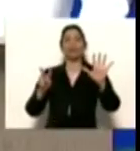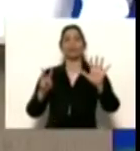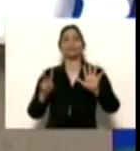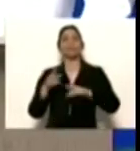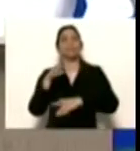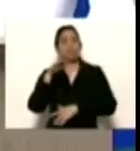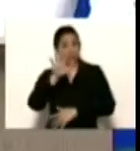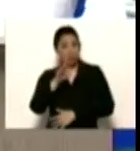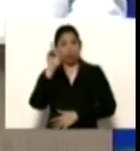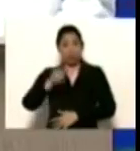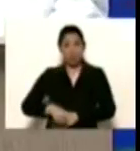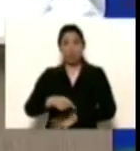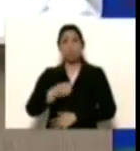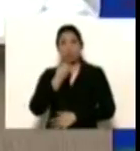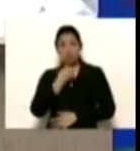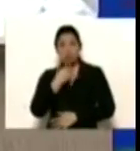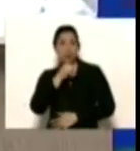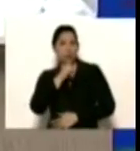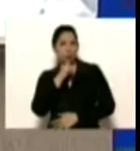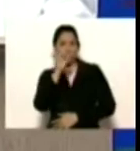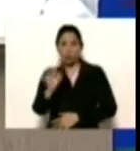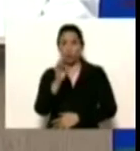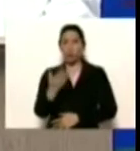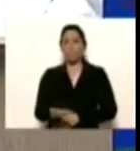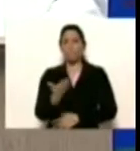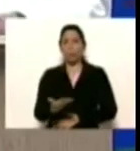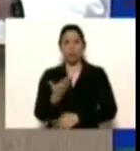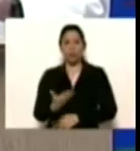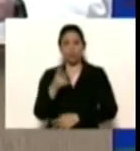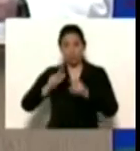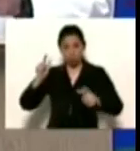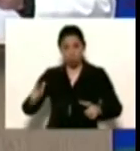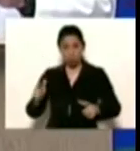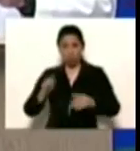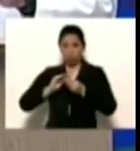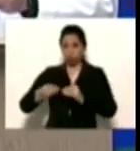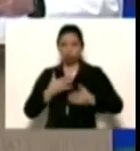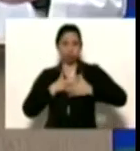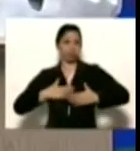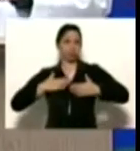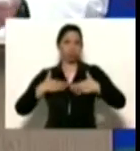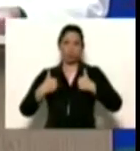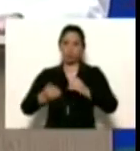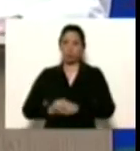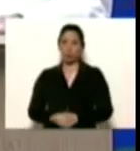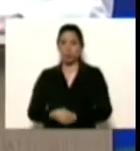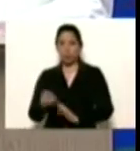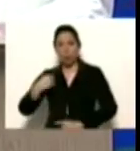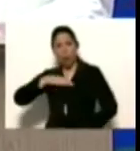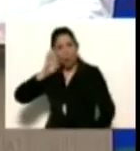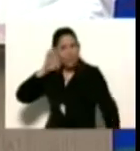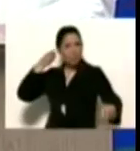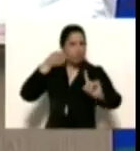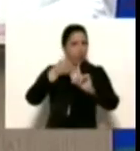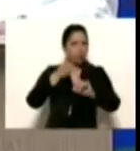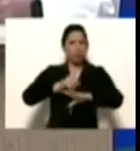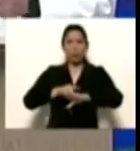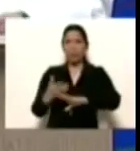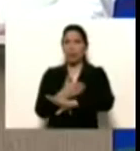noticia. Tenemos un porcentaje muy importante de personas recuperadas porque los abordamos